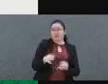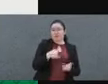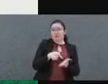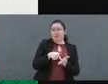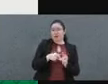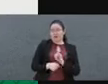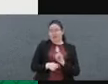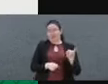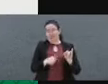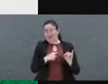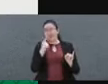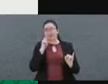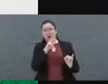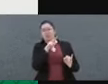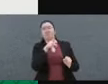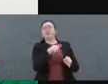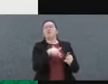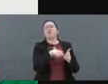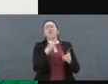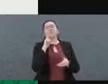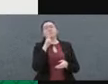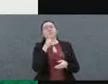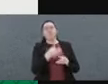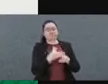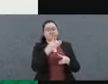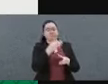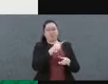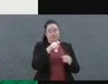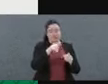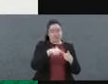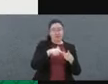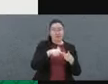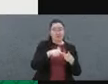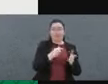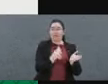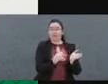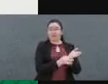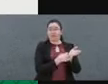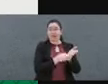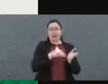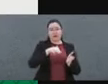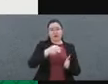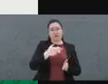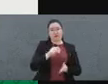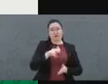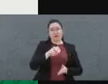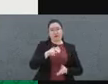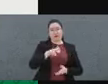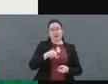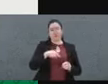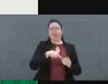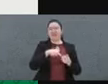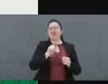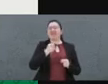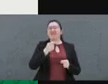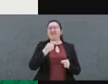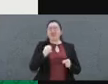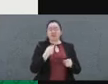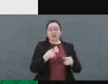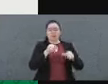izquierdo. Y después la remoción de hierro y manganeso, que son estas sustancias que le dan mucho color al agua y que